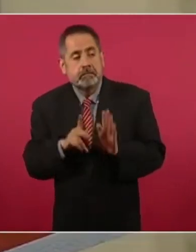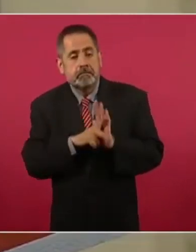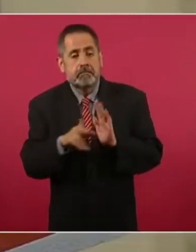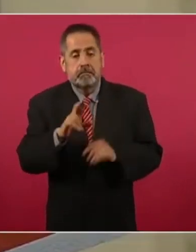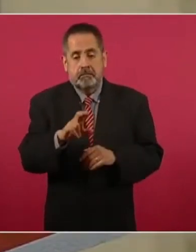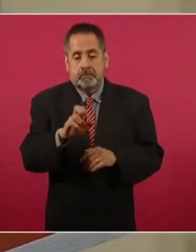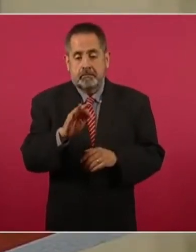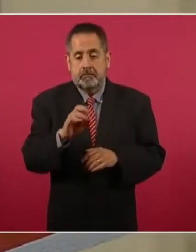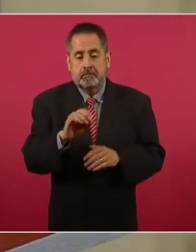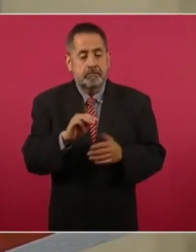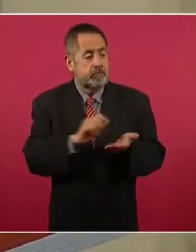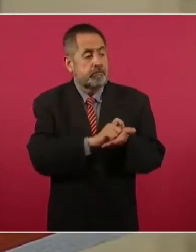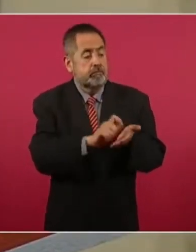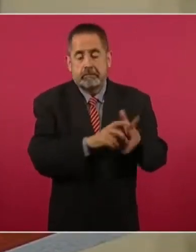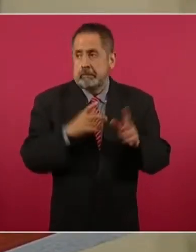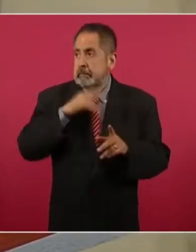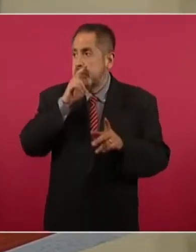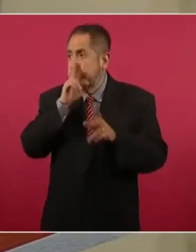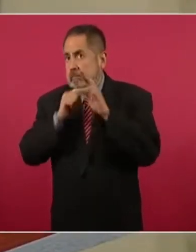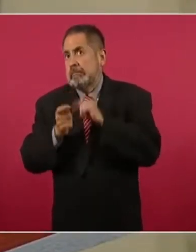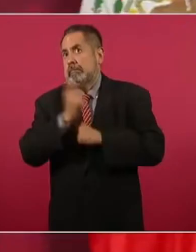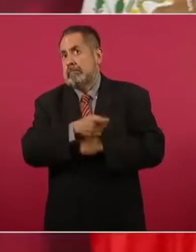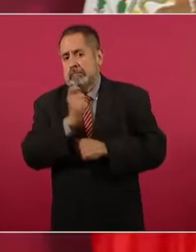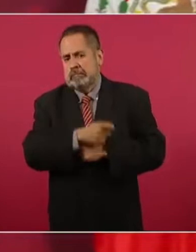Reforma y sus articulistas.